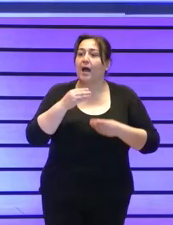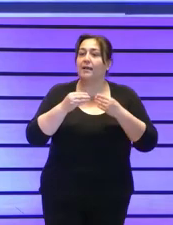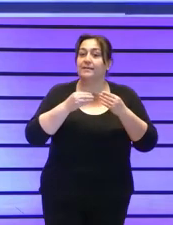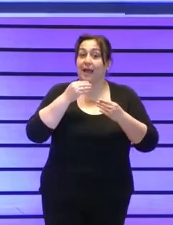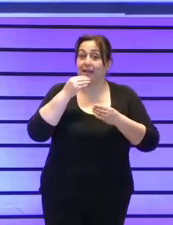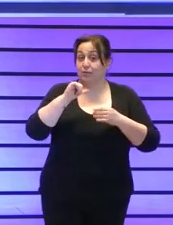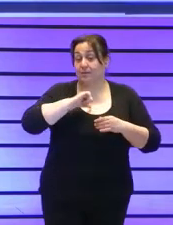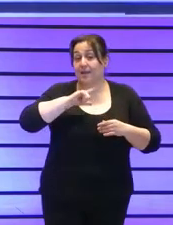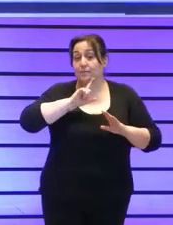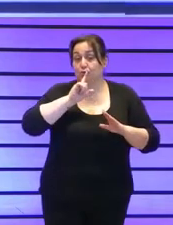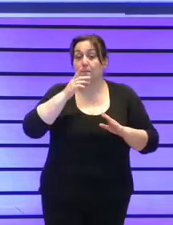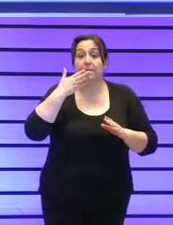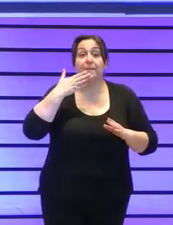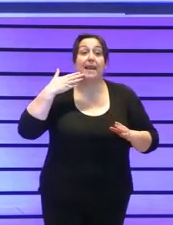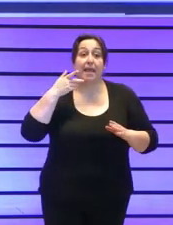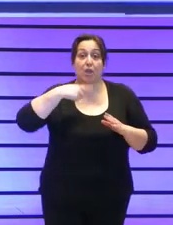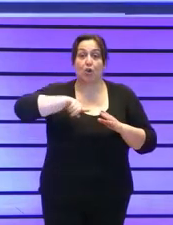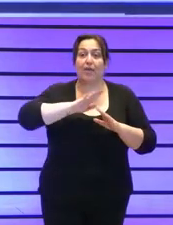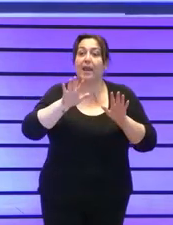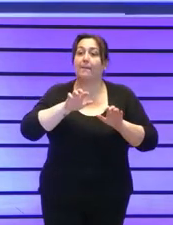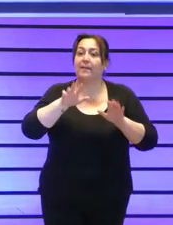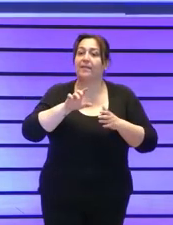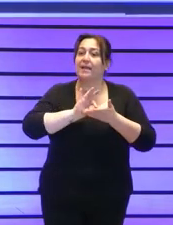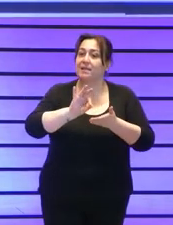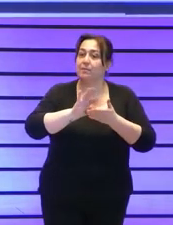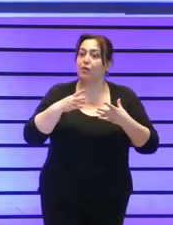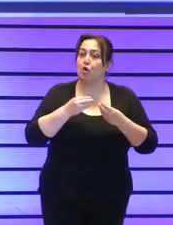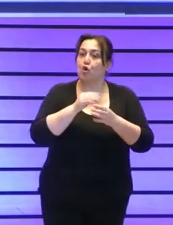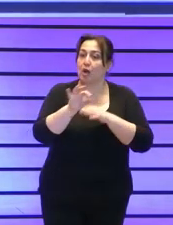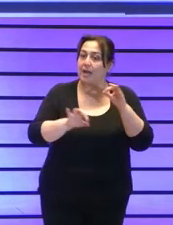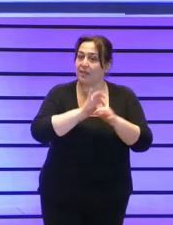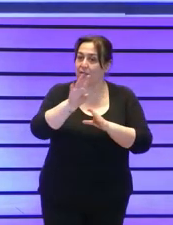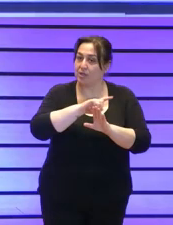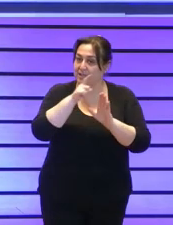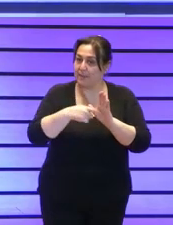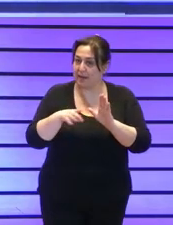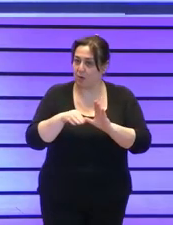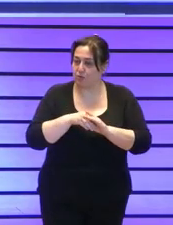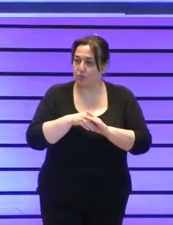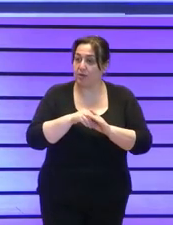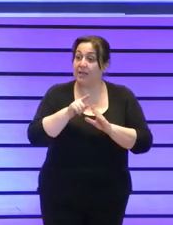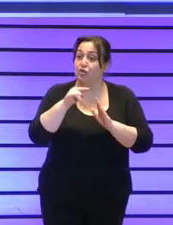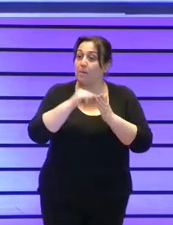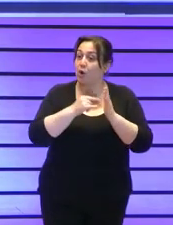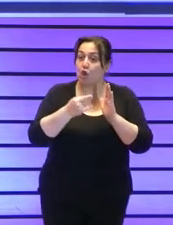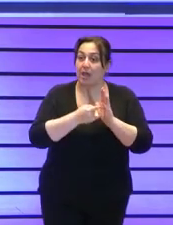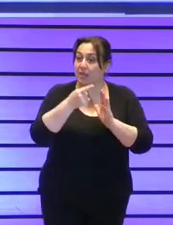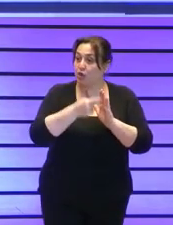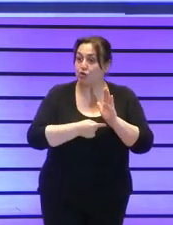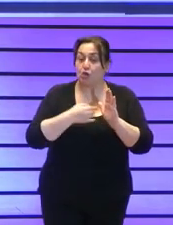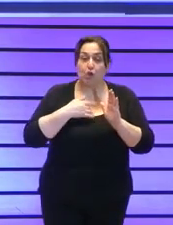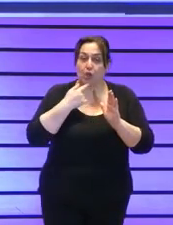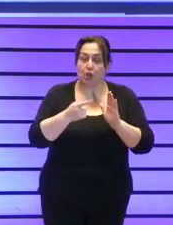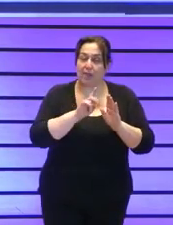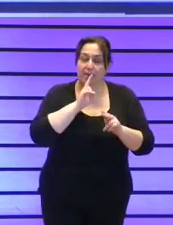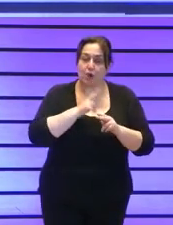Tenemos el privilegio de hacer aprendizaje y servicio con organizaciones de plena. Son proyectos, y no quiero dar